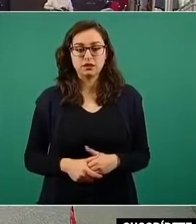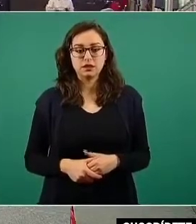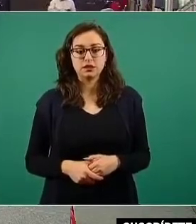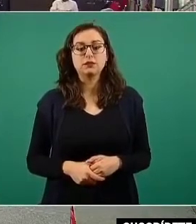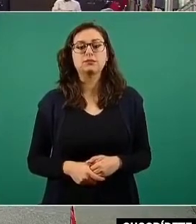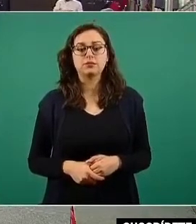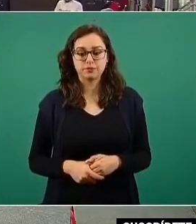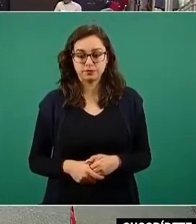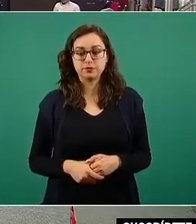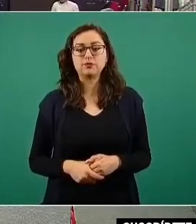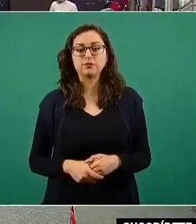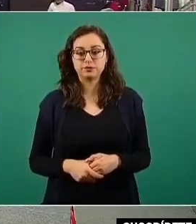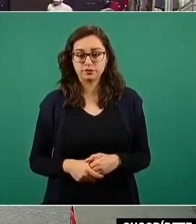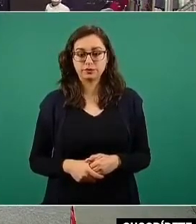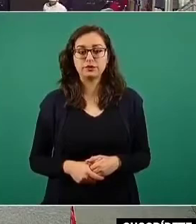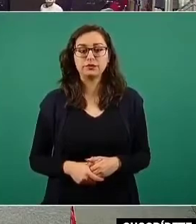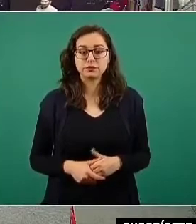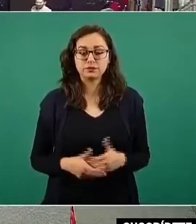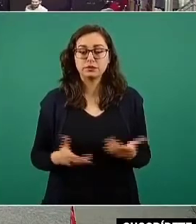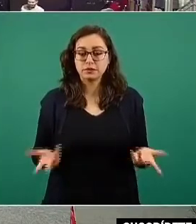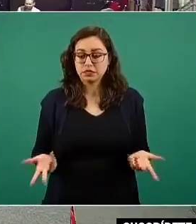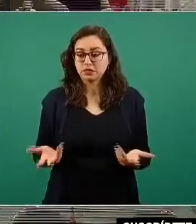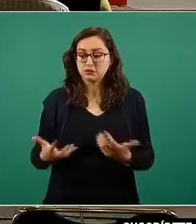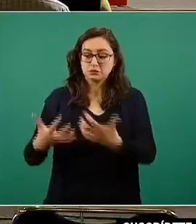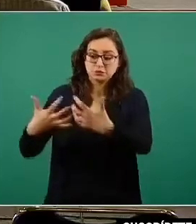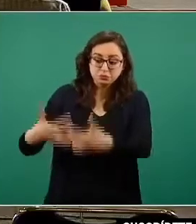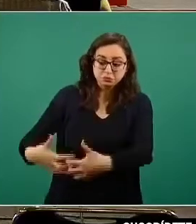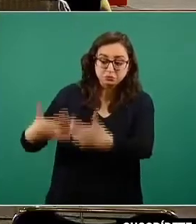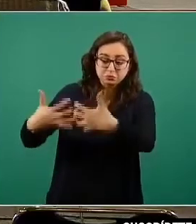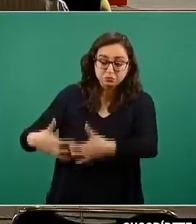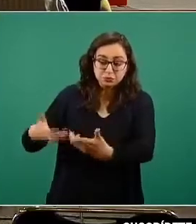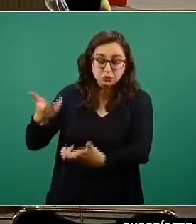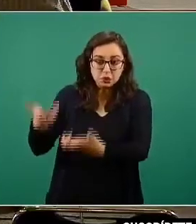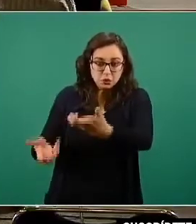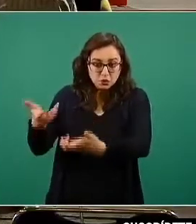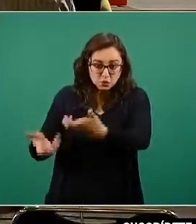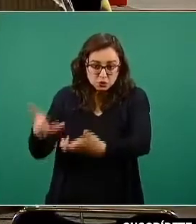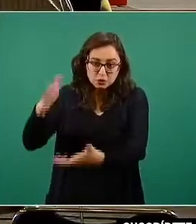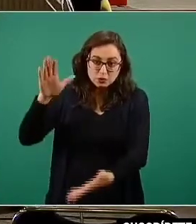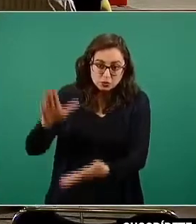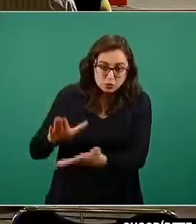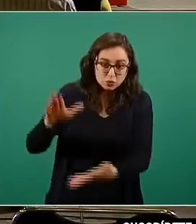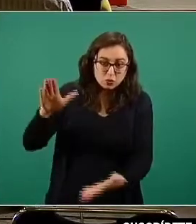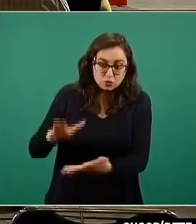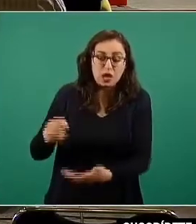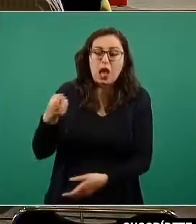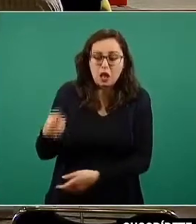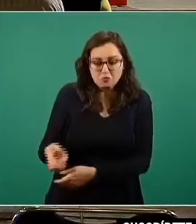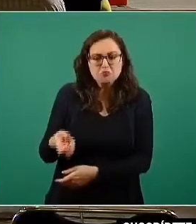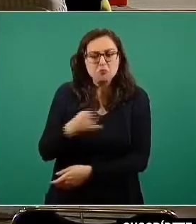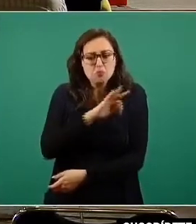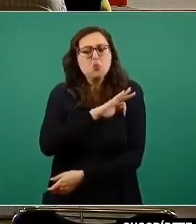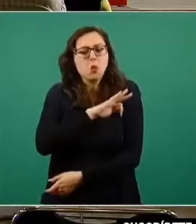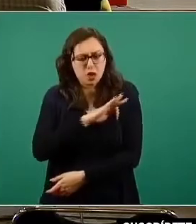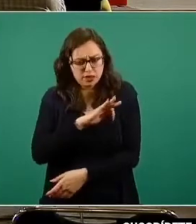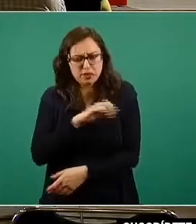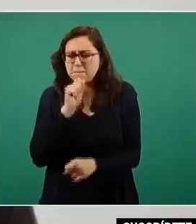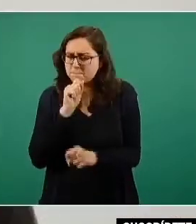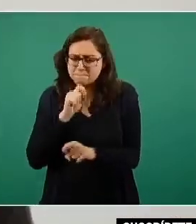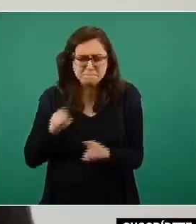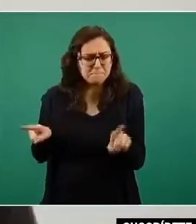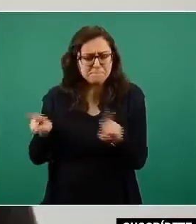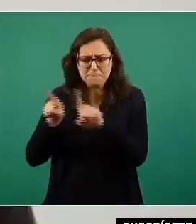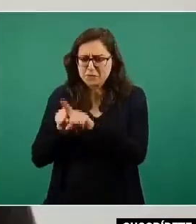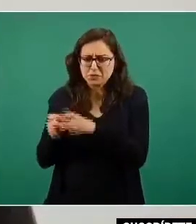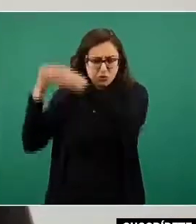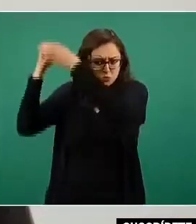Es correcto. Para fines prácticos, el segundo, el concentrador, pudiera llegar a suplantar o en su momento contribuir